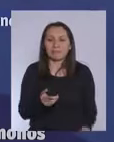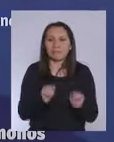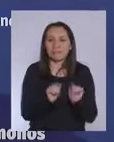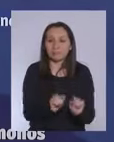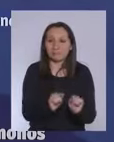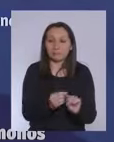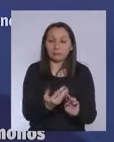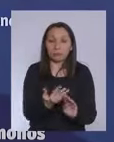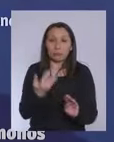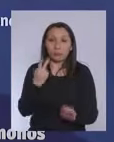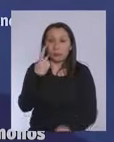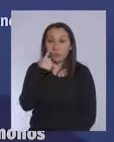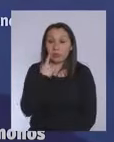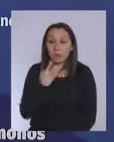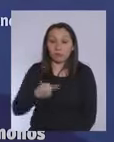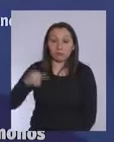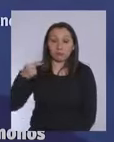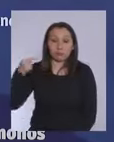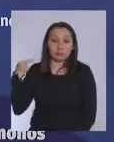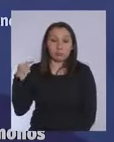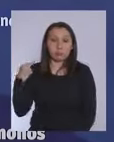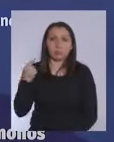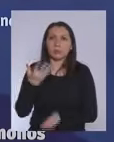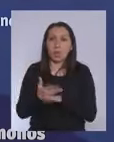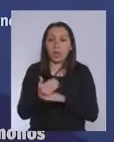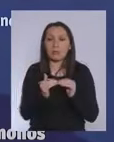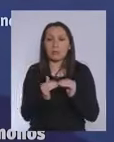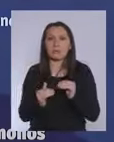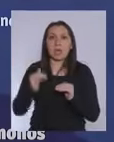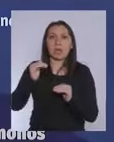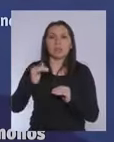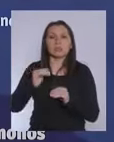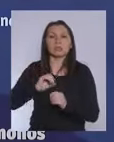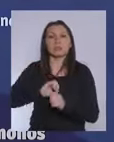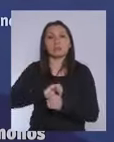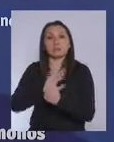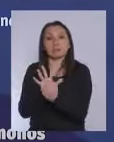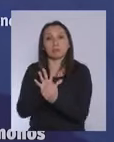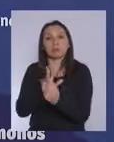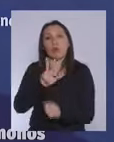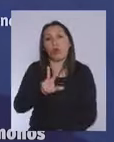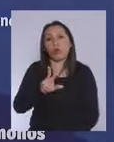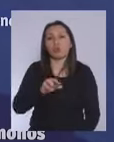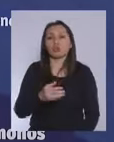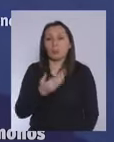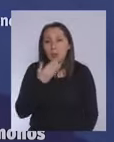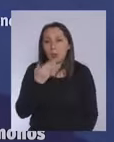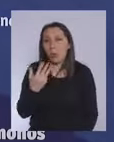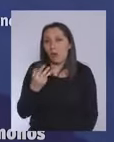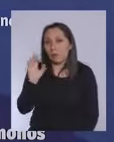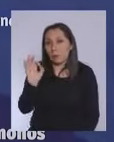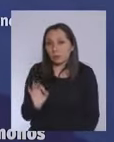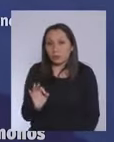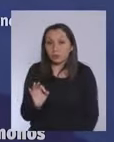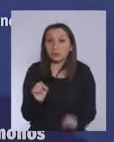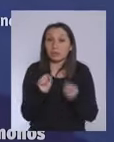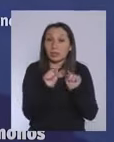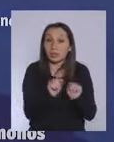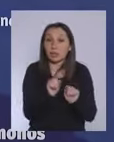en los últimos dos días había un aumento en la positividad del 8 y 9 por ciento aquí hay